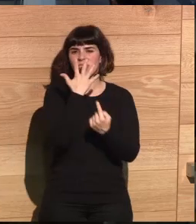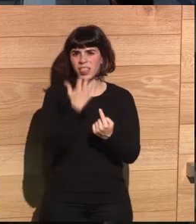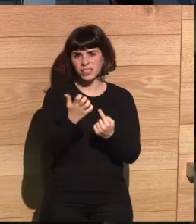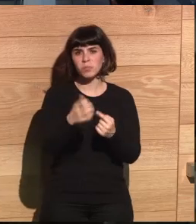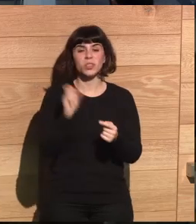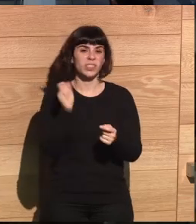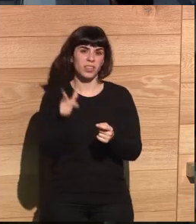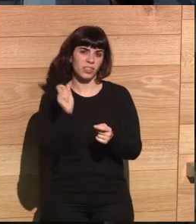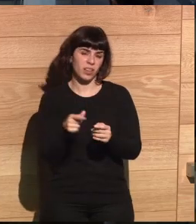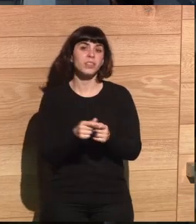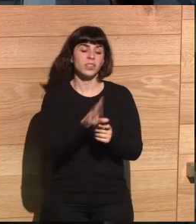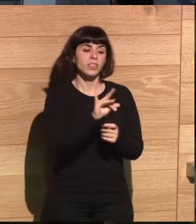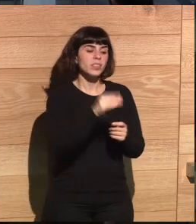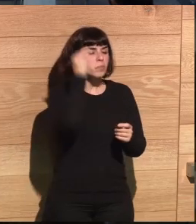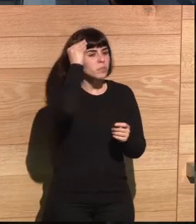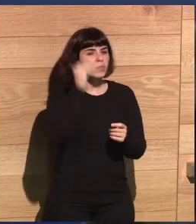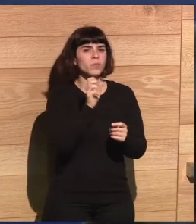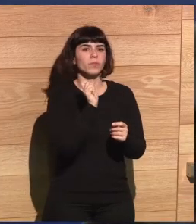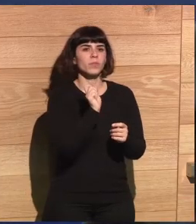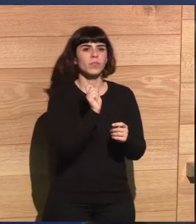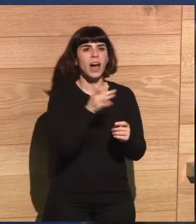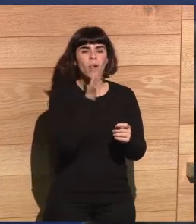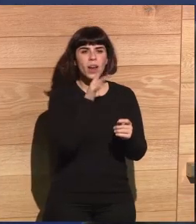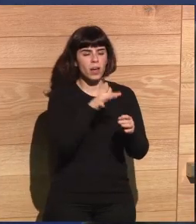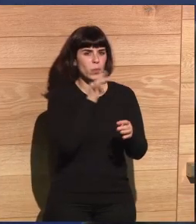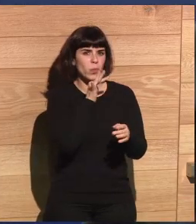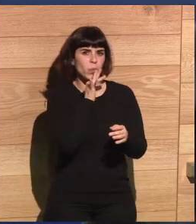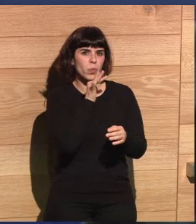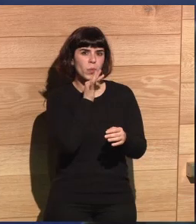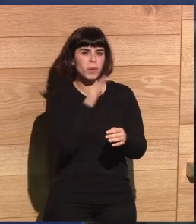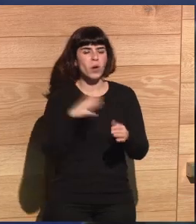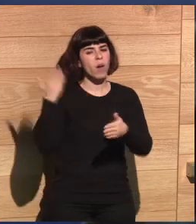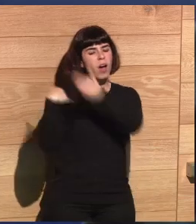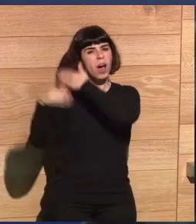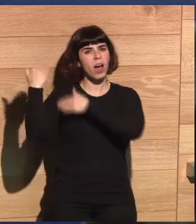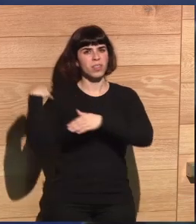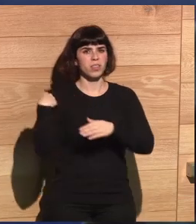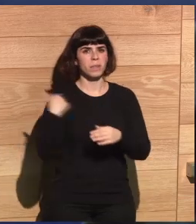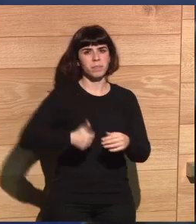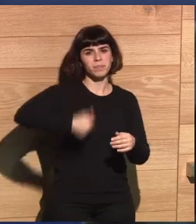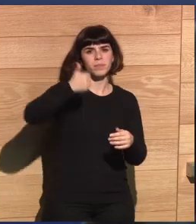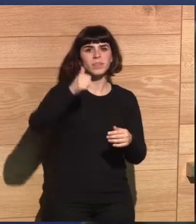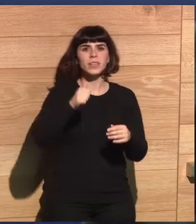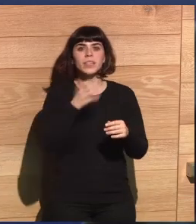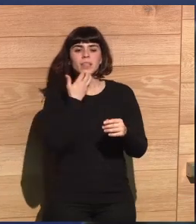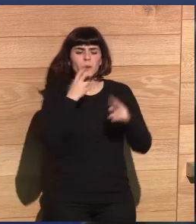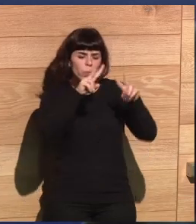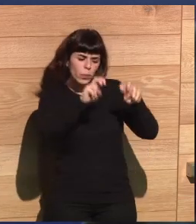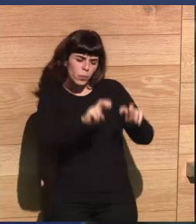creo que eso sigue pasando, pero sobre todo pasaba muchísimo antes, que en cuanto empezamos a escarbar un poquito